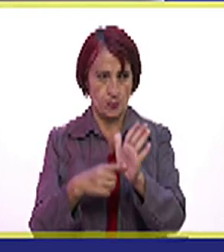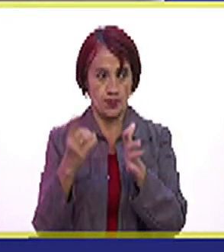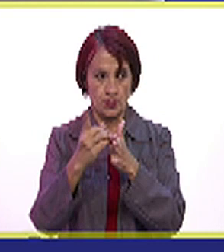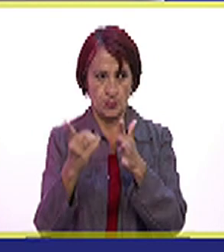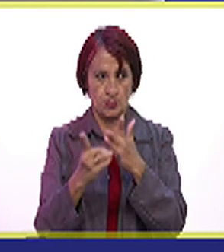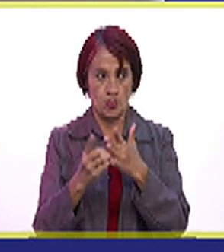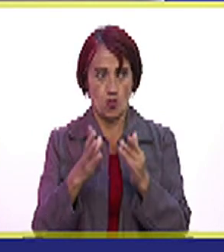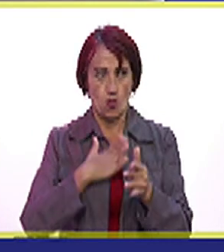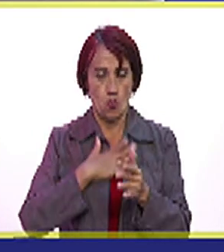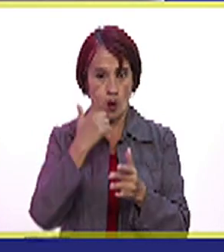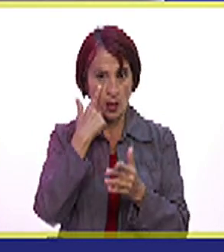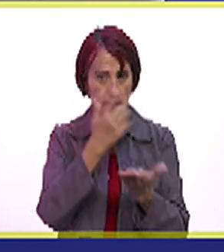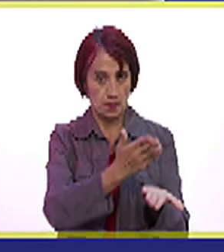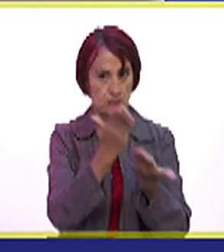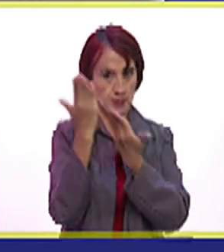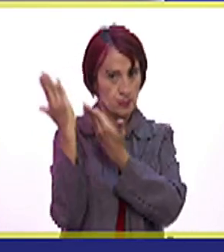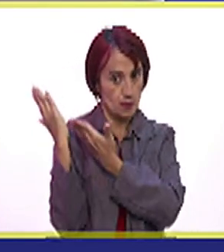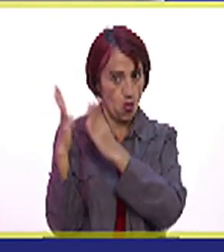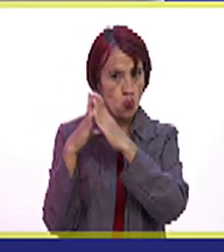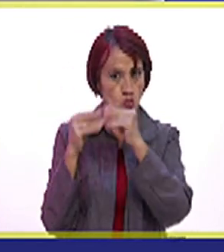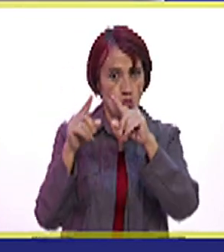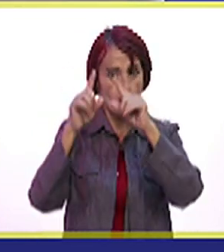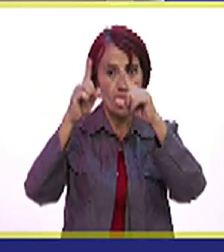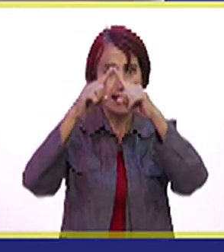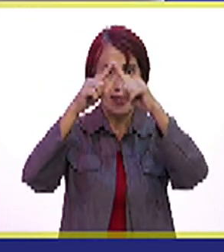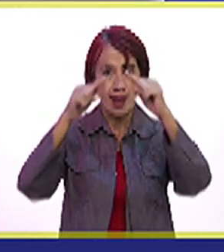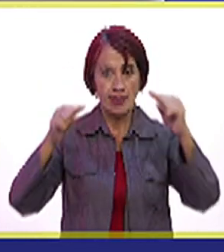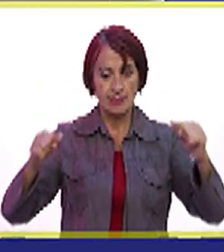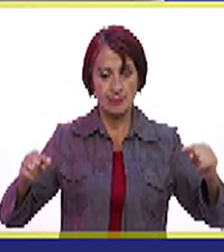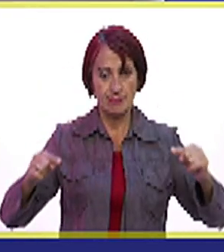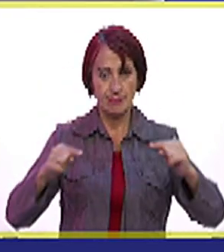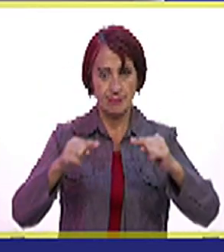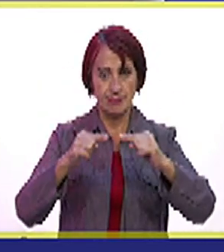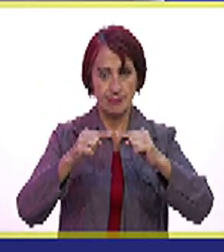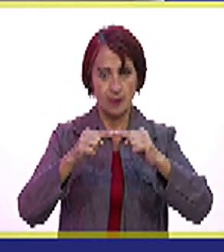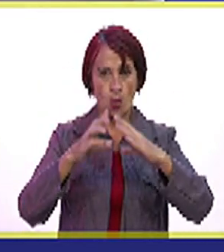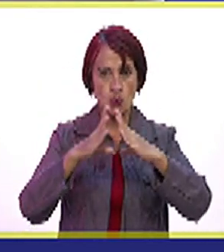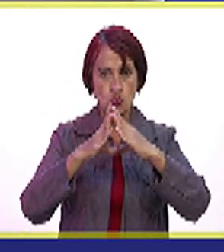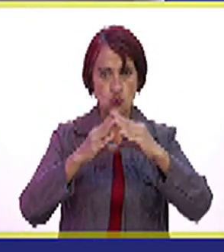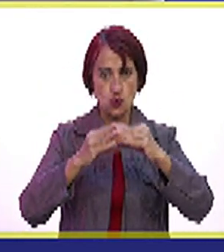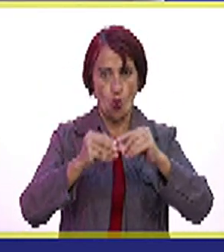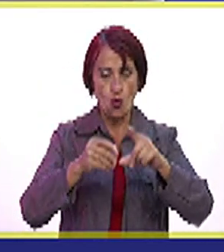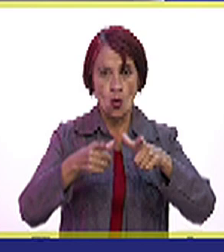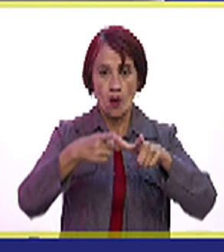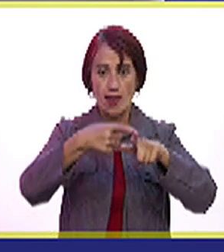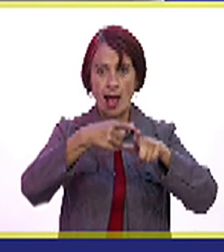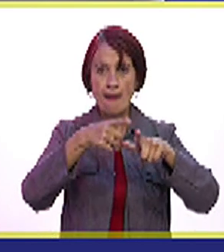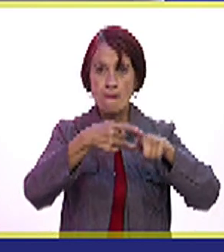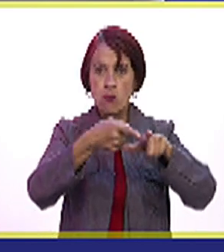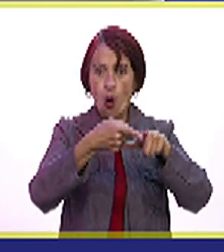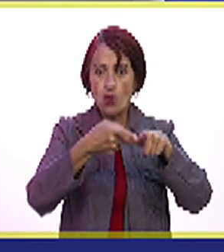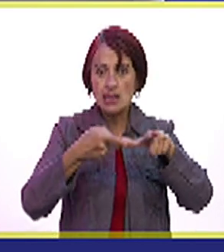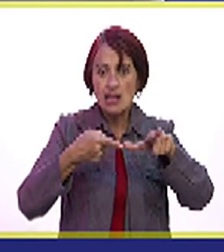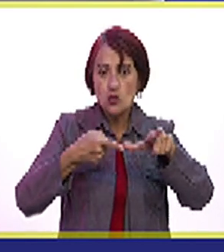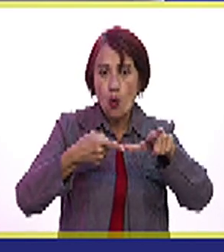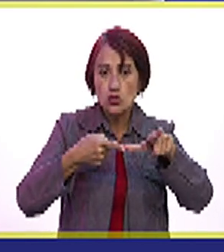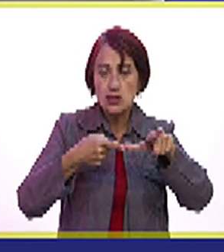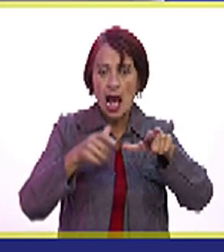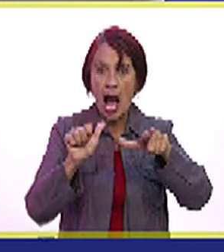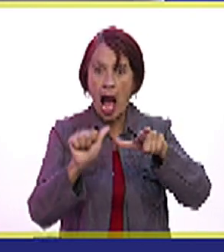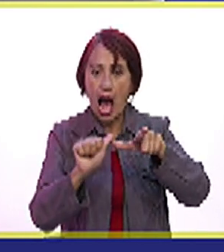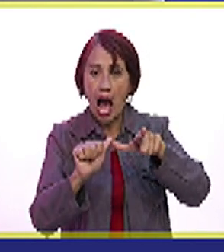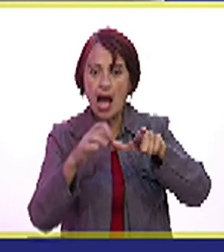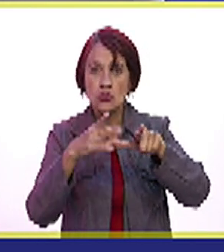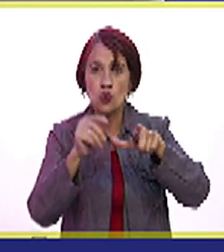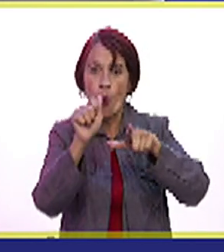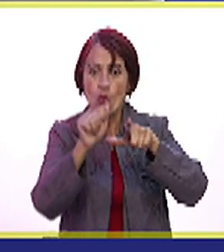podemos ver, en el triángulo rectángulo tenemos la hipotenusa, que es el lado más largo, el lado opuesto, que es el que